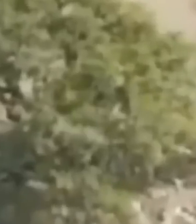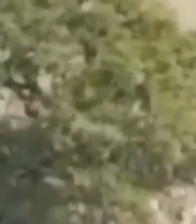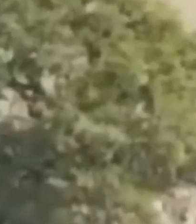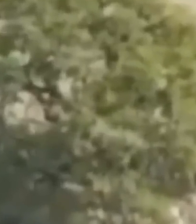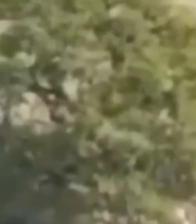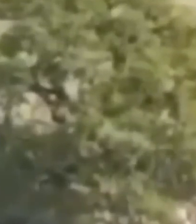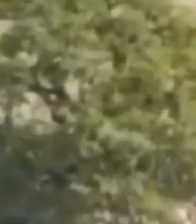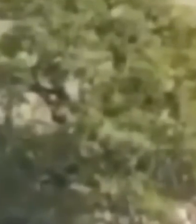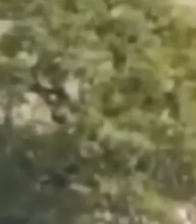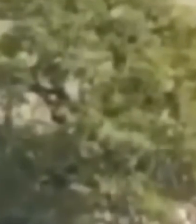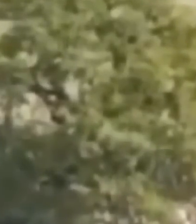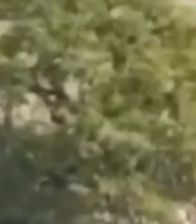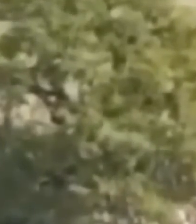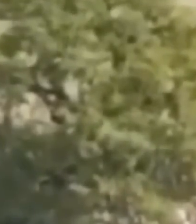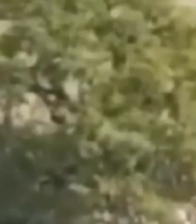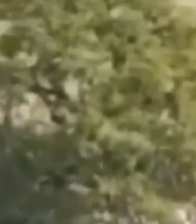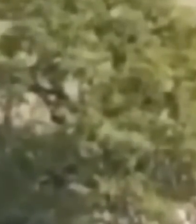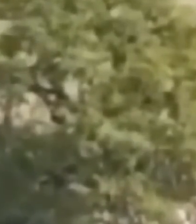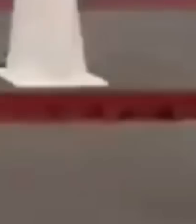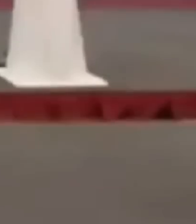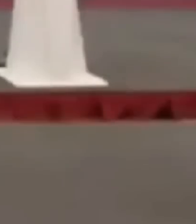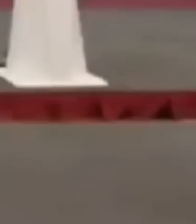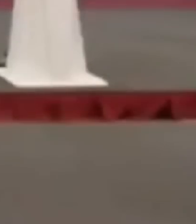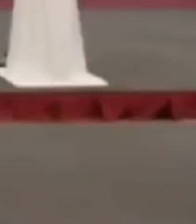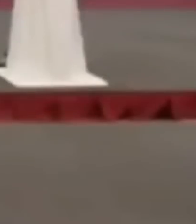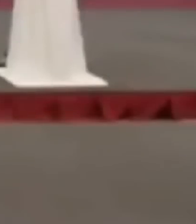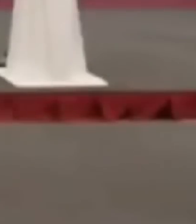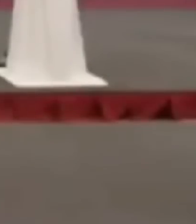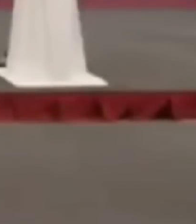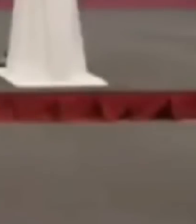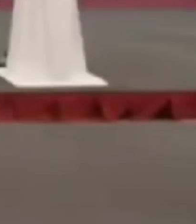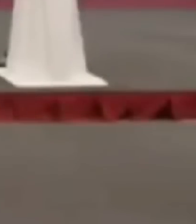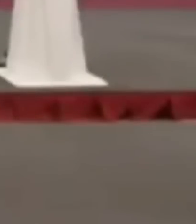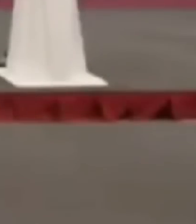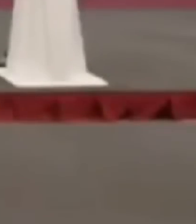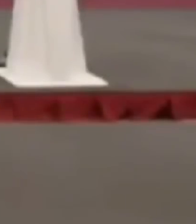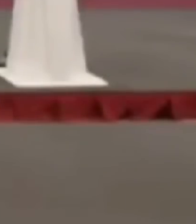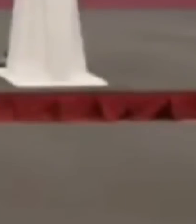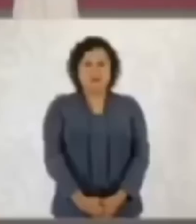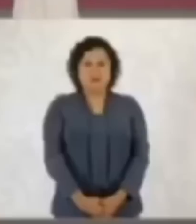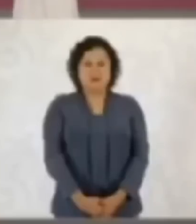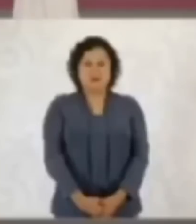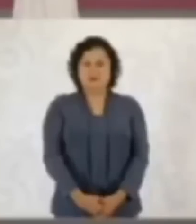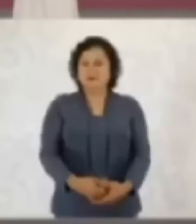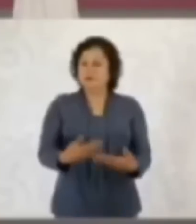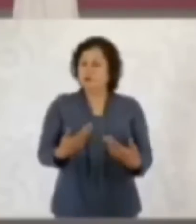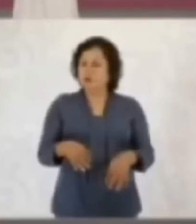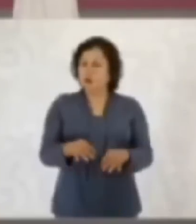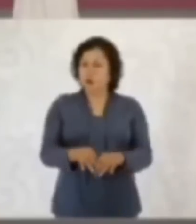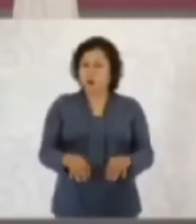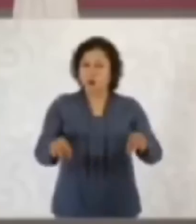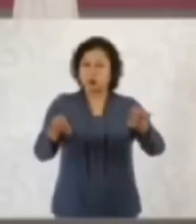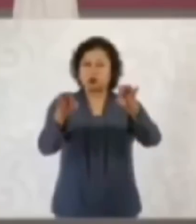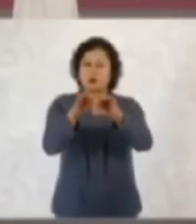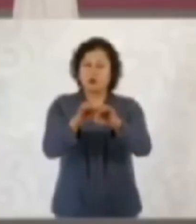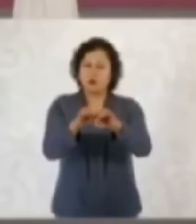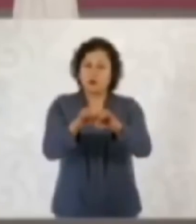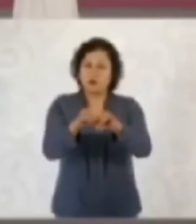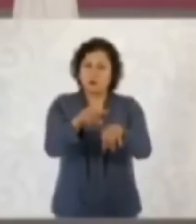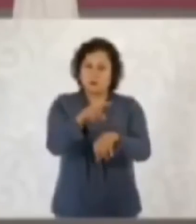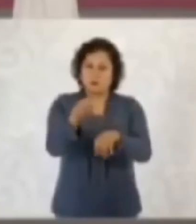río. Otra cosa que queremos resaltar, que es increíble que siga